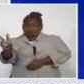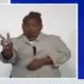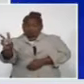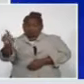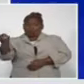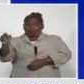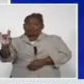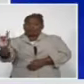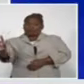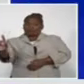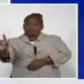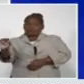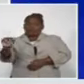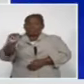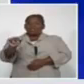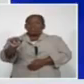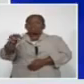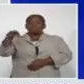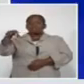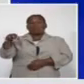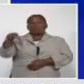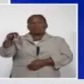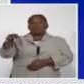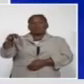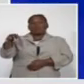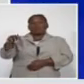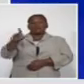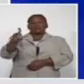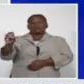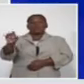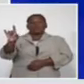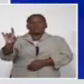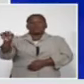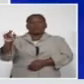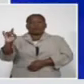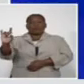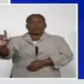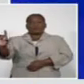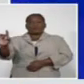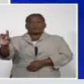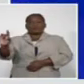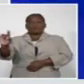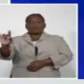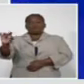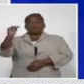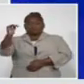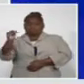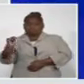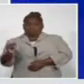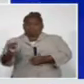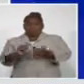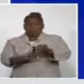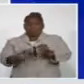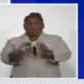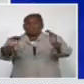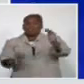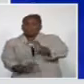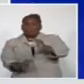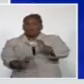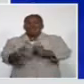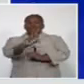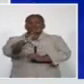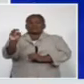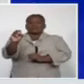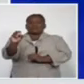162,9 y Pinar del Río 109,9. Las demás provincias por debajo de 100 y